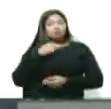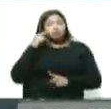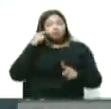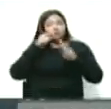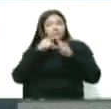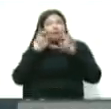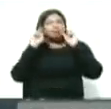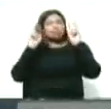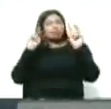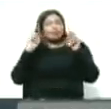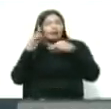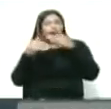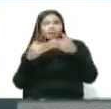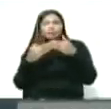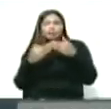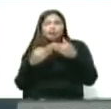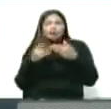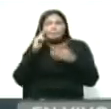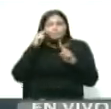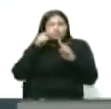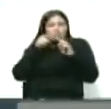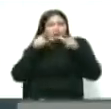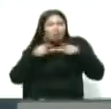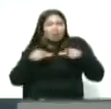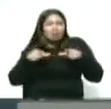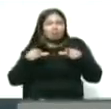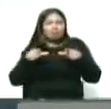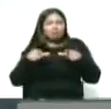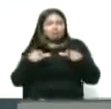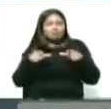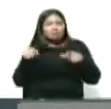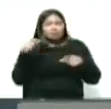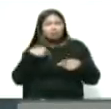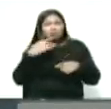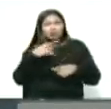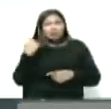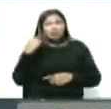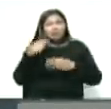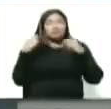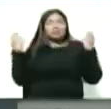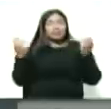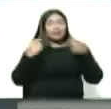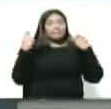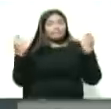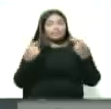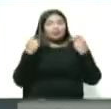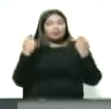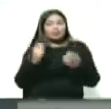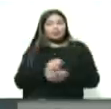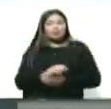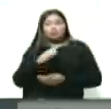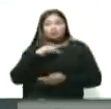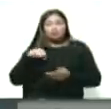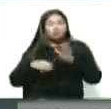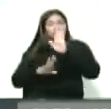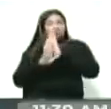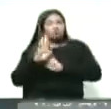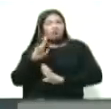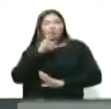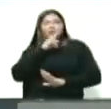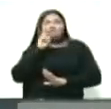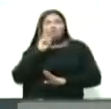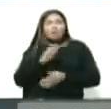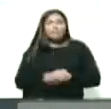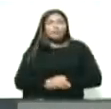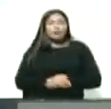ubicando el tema en su justo lugar, debo decir que esta campaña que hemos avanzado, llamada